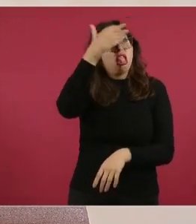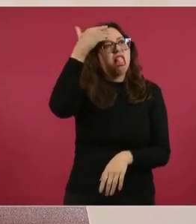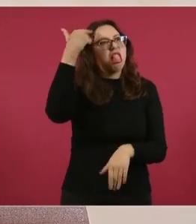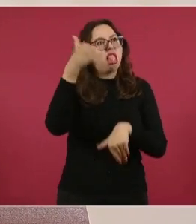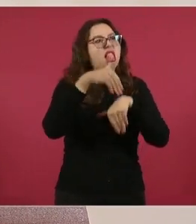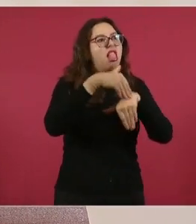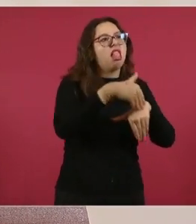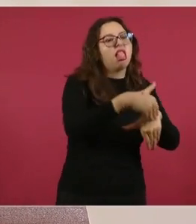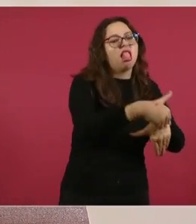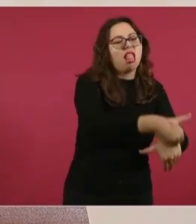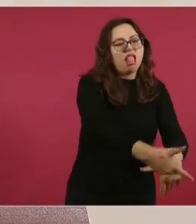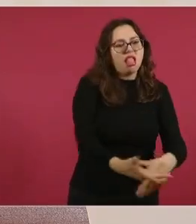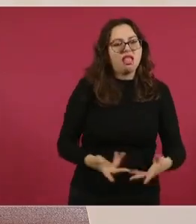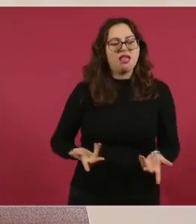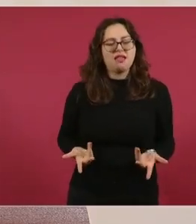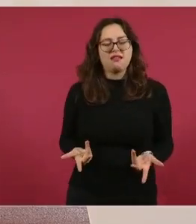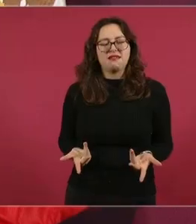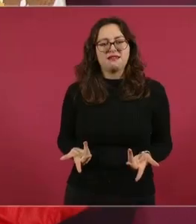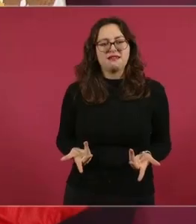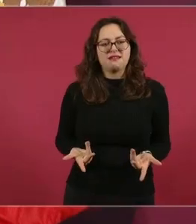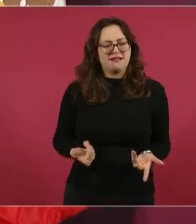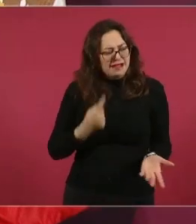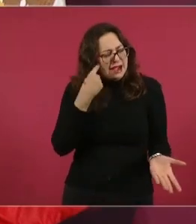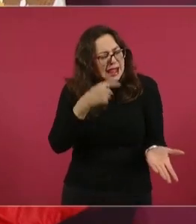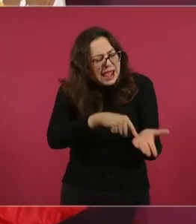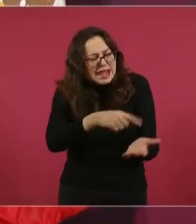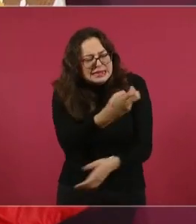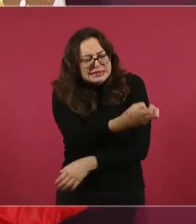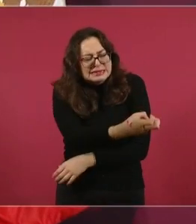como el Reforma y otros más.